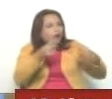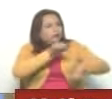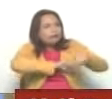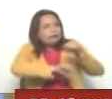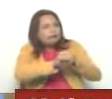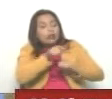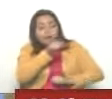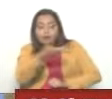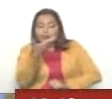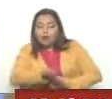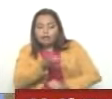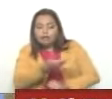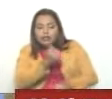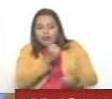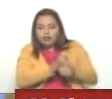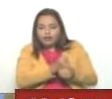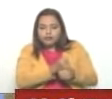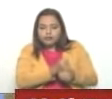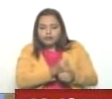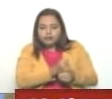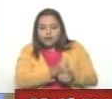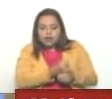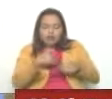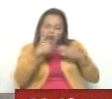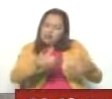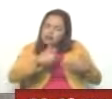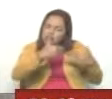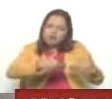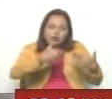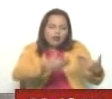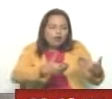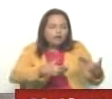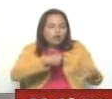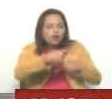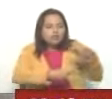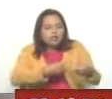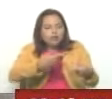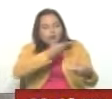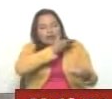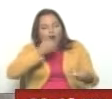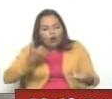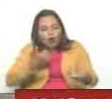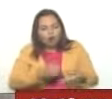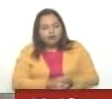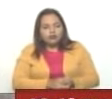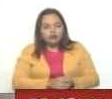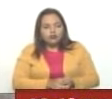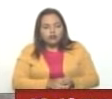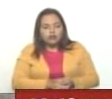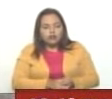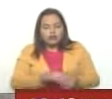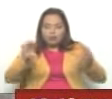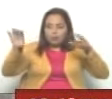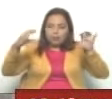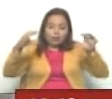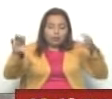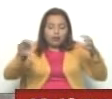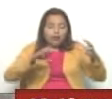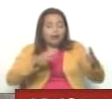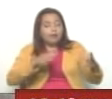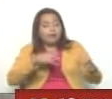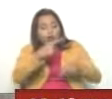Lo otro que estamos haciendo constantemente es un proceso de optimización de todas nuestras estaciones. Ese proceso de optimización